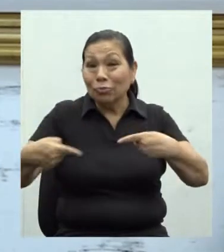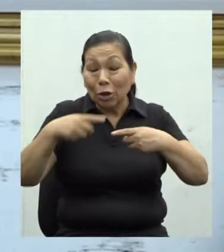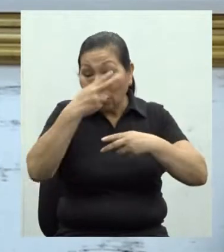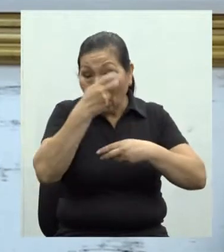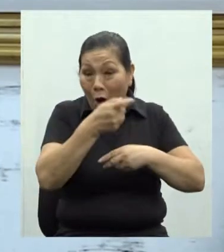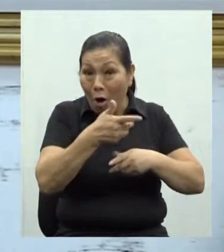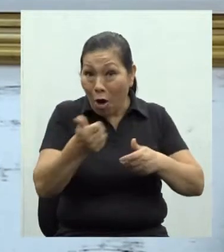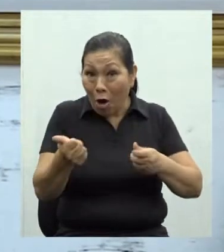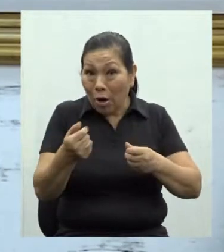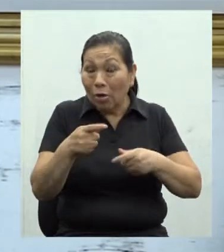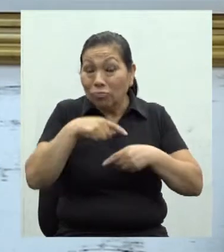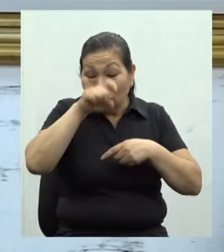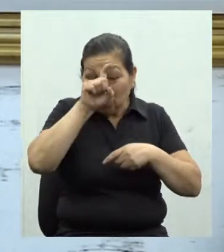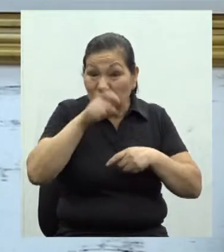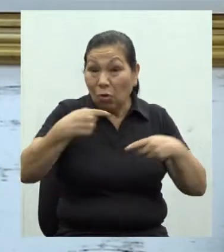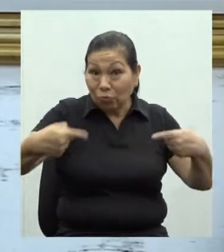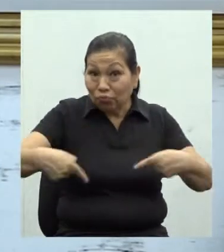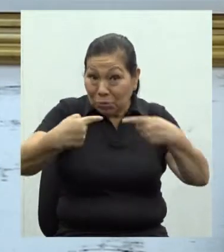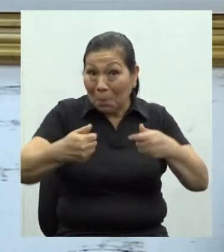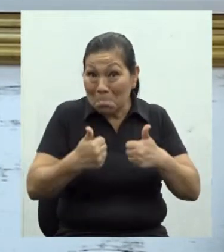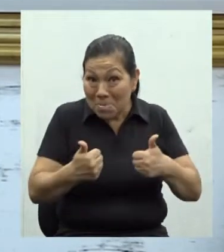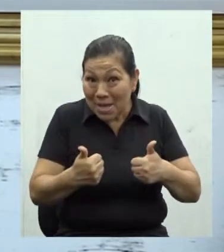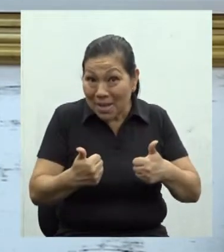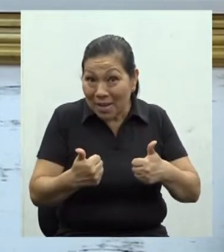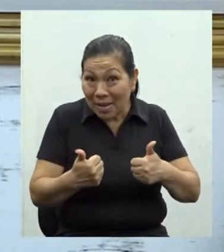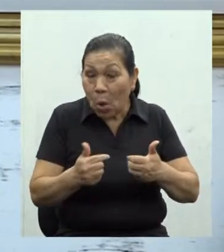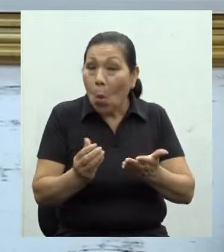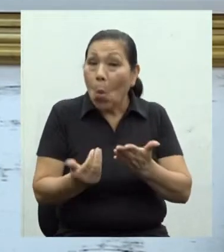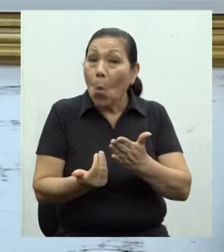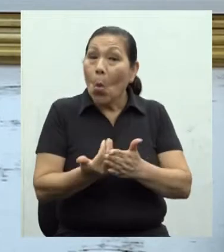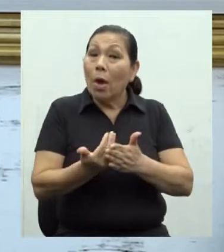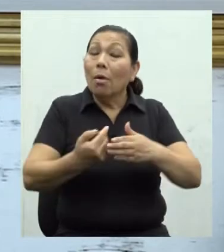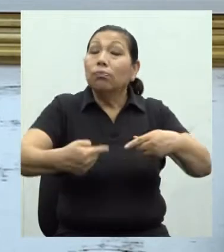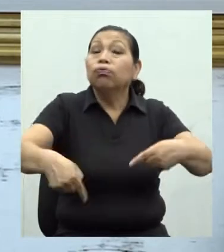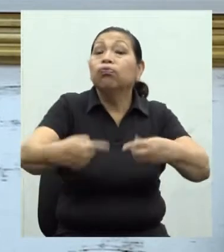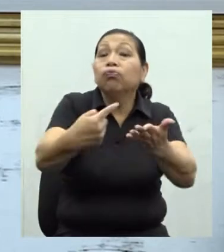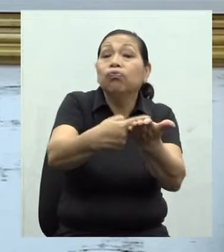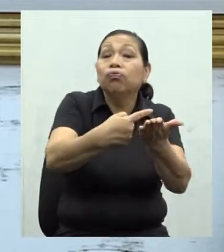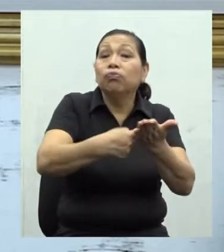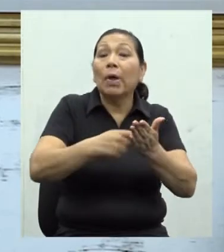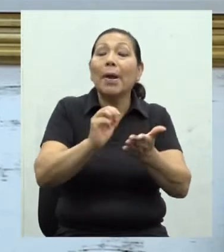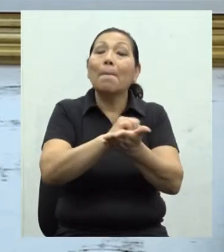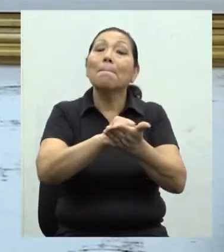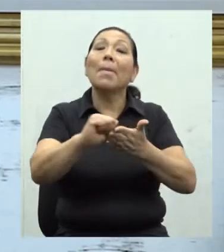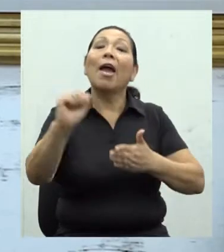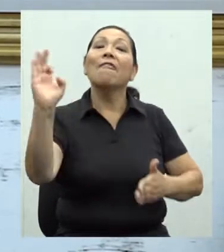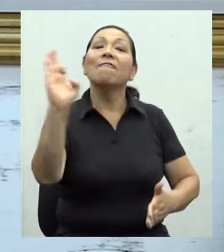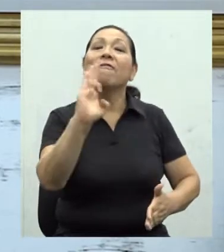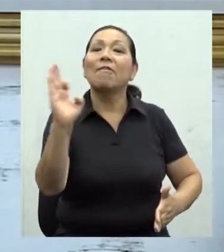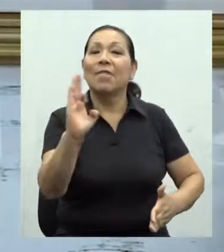toros y peleas de gallos. Tendremos una nueva deliberación pública en febrero.